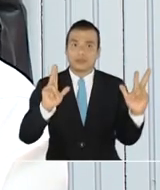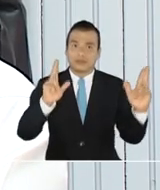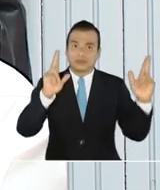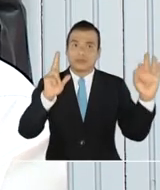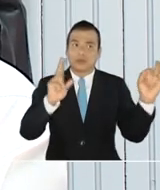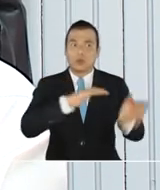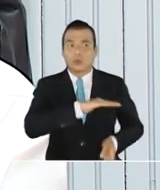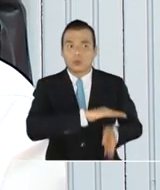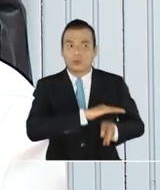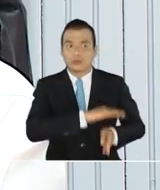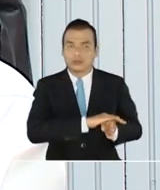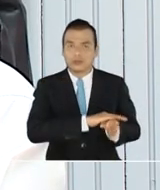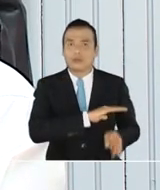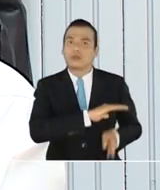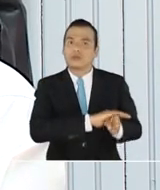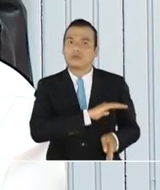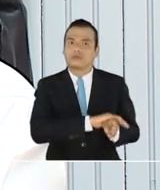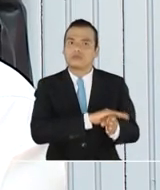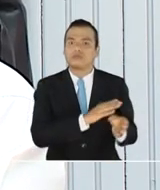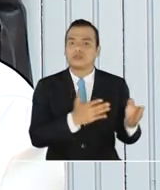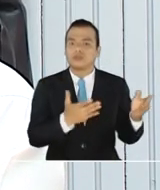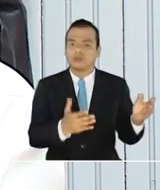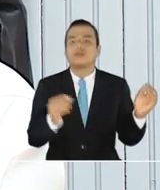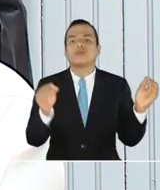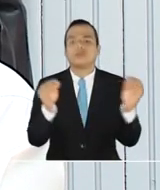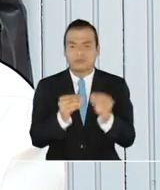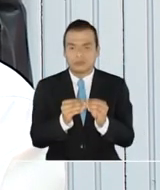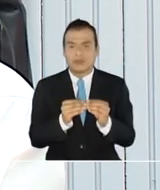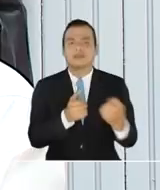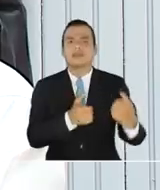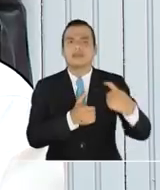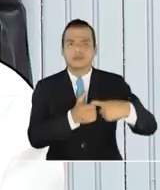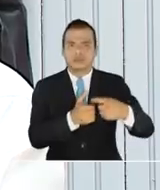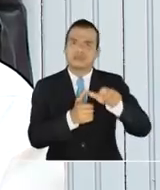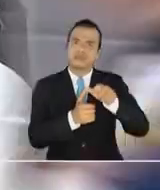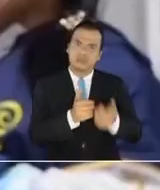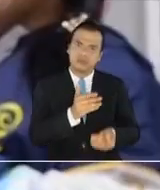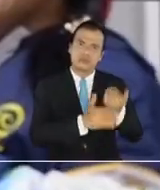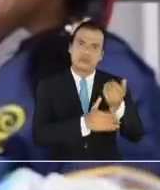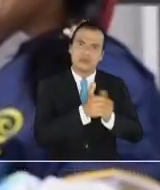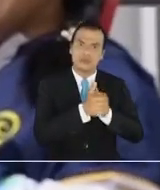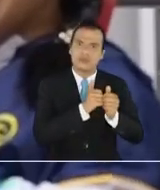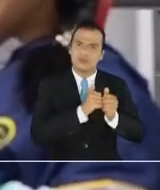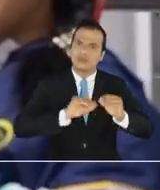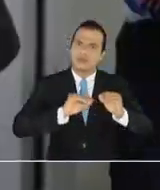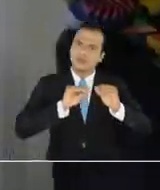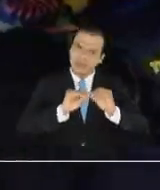necesitan nuevos deportistas mucho más entrenamiento más